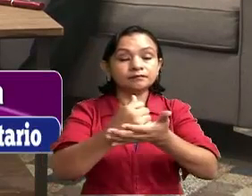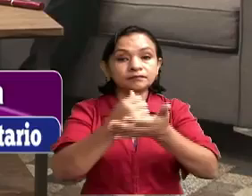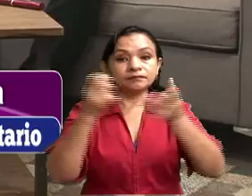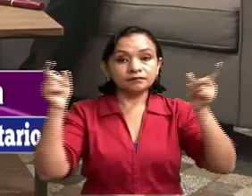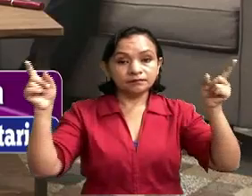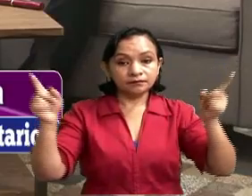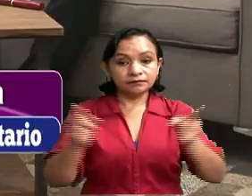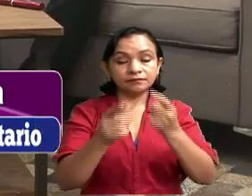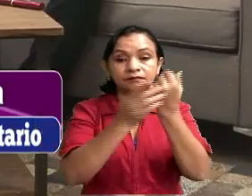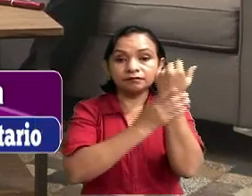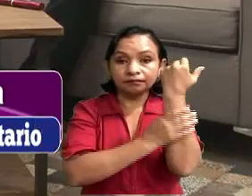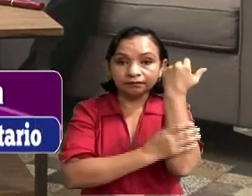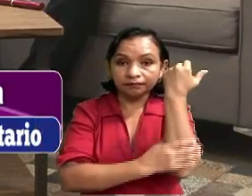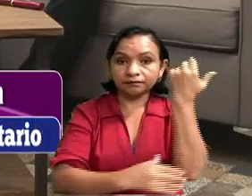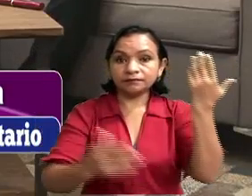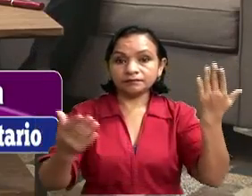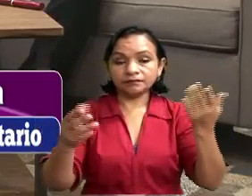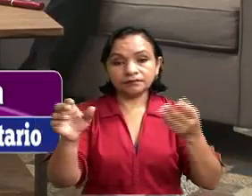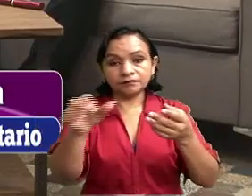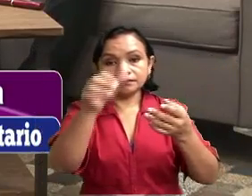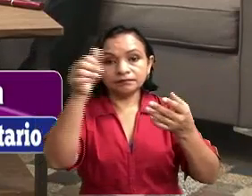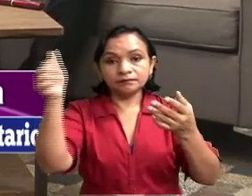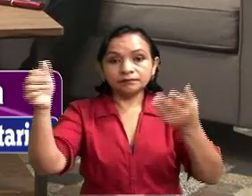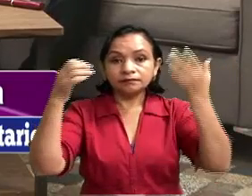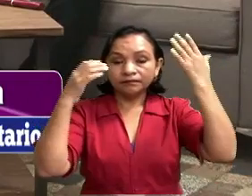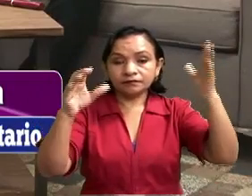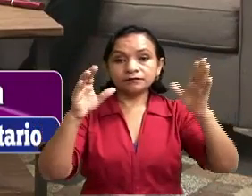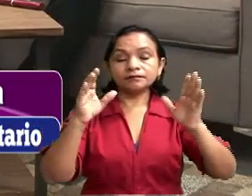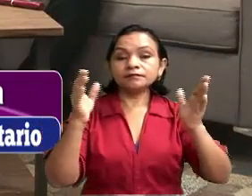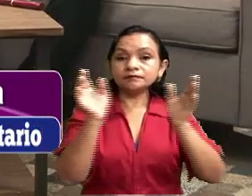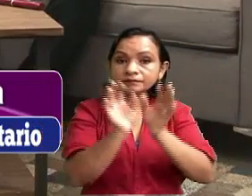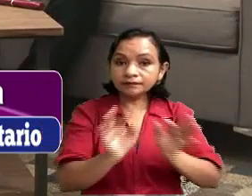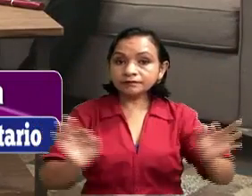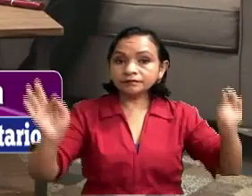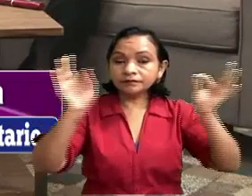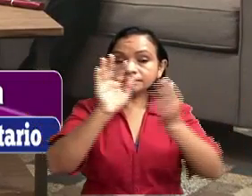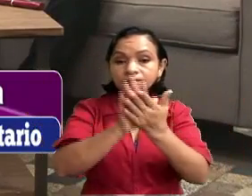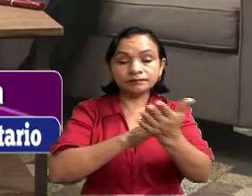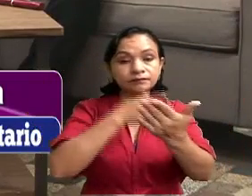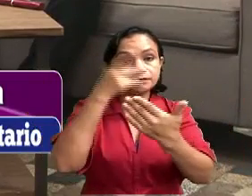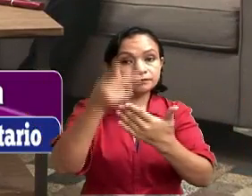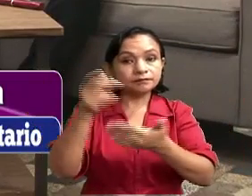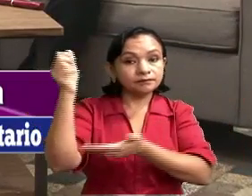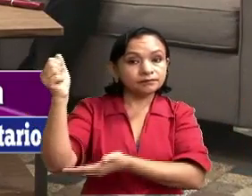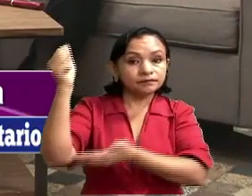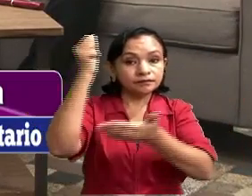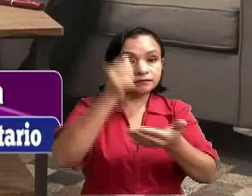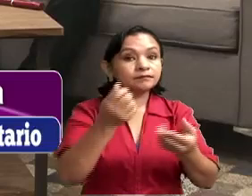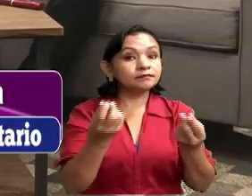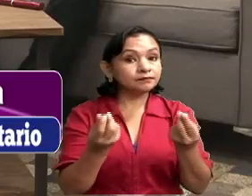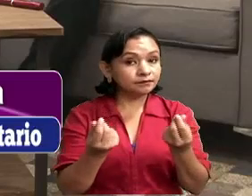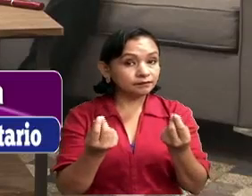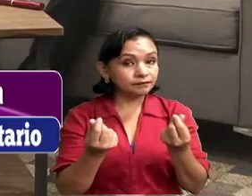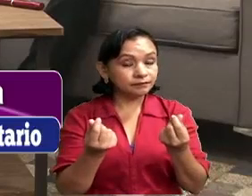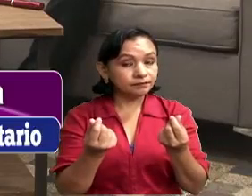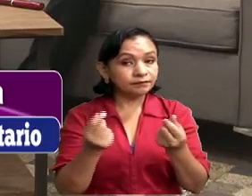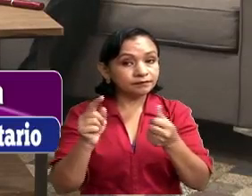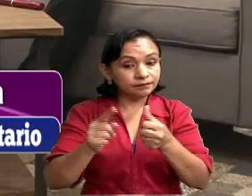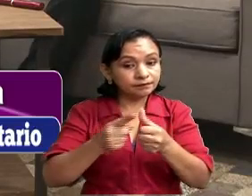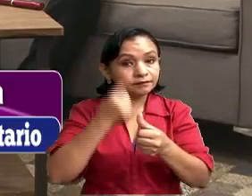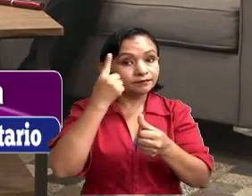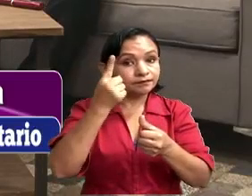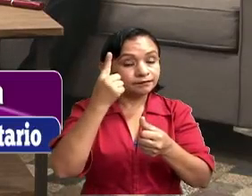reducir pobreza. ¿Qué otras cosas tenemos de prioridades en este programa de inversión pública? Y te estoy hablando de un primer